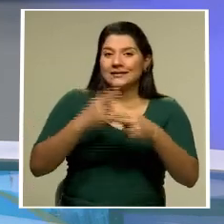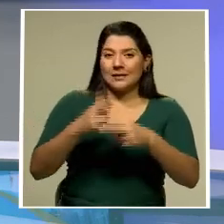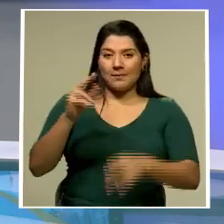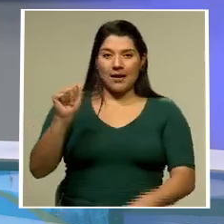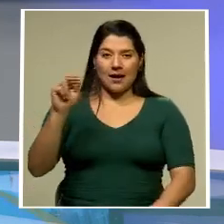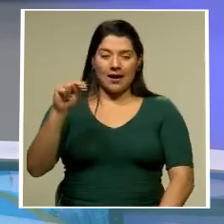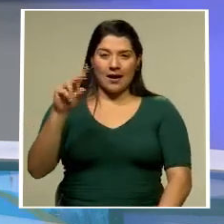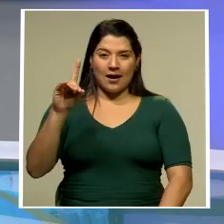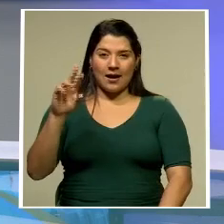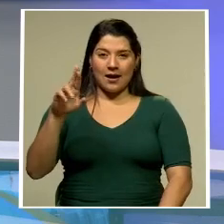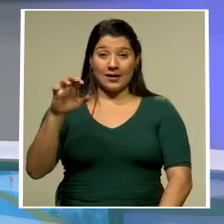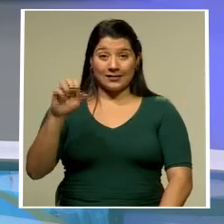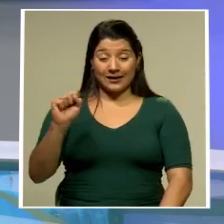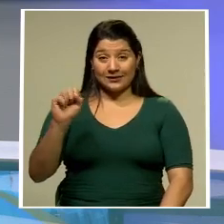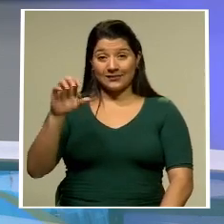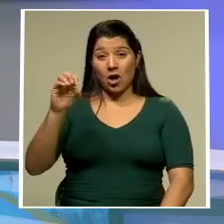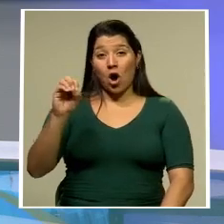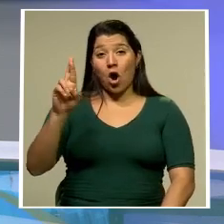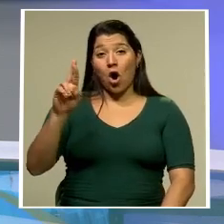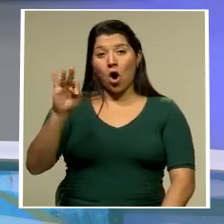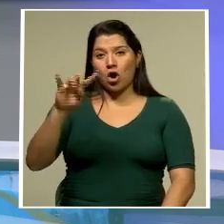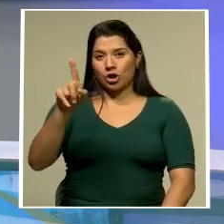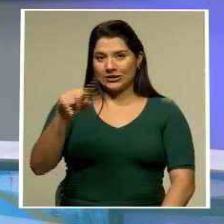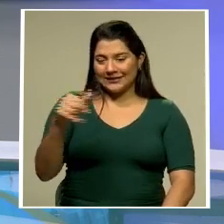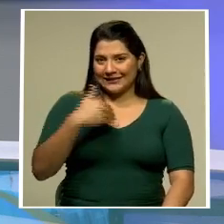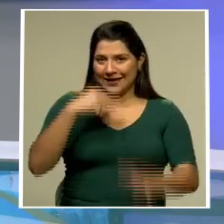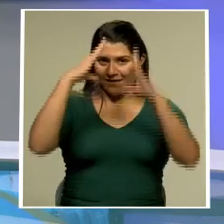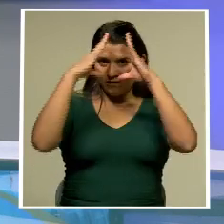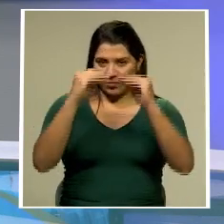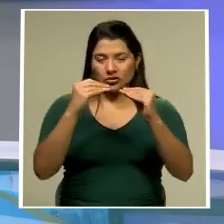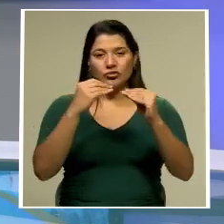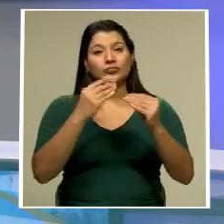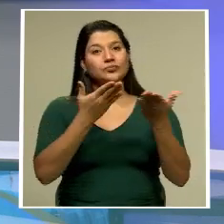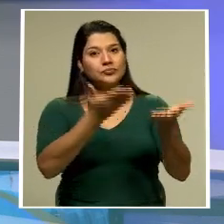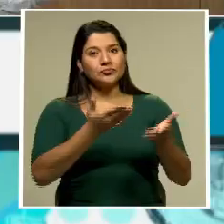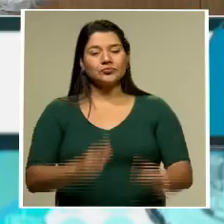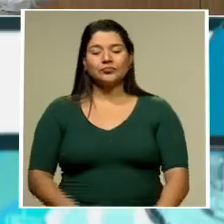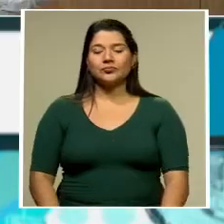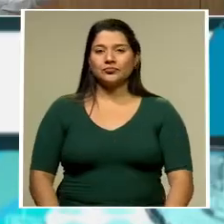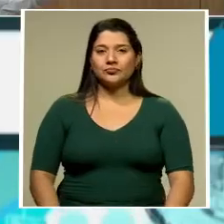nos tiene el detalle de esta información. Adelante.